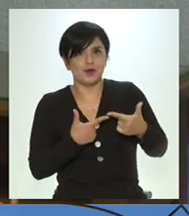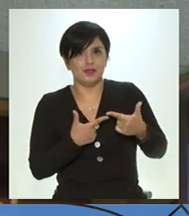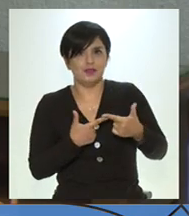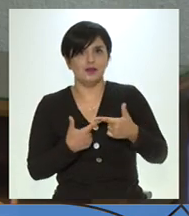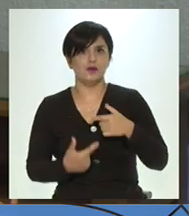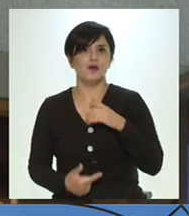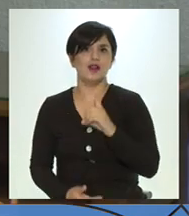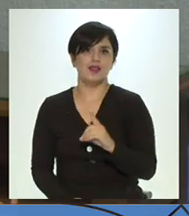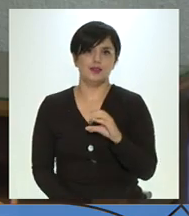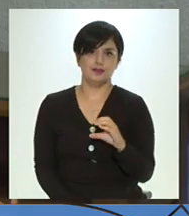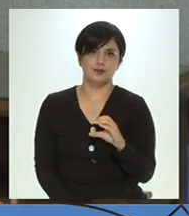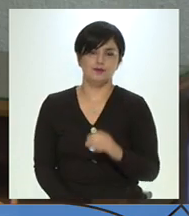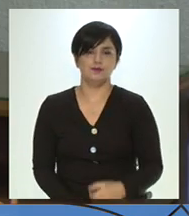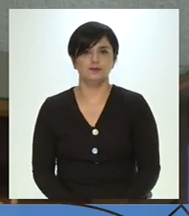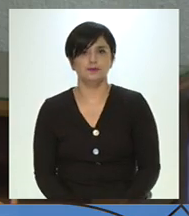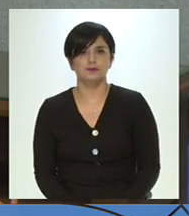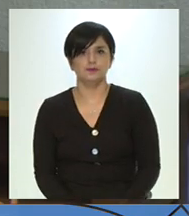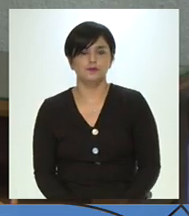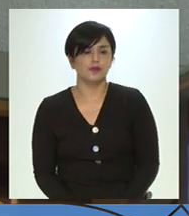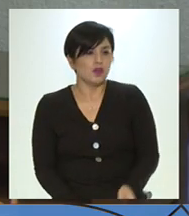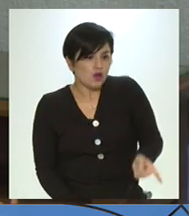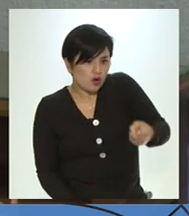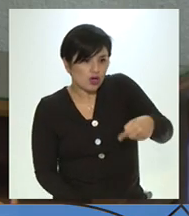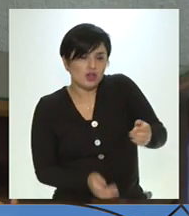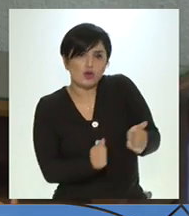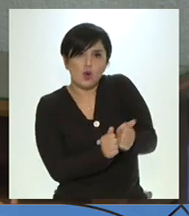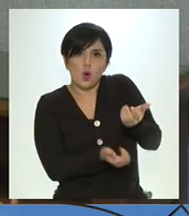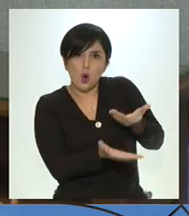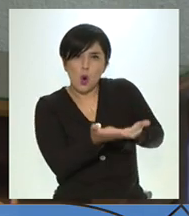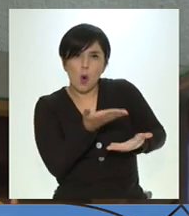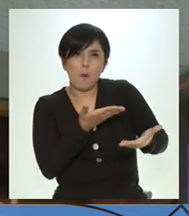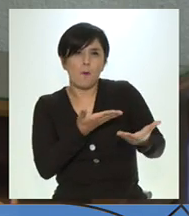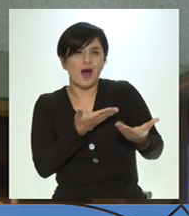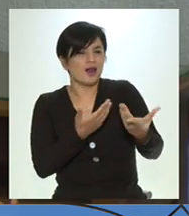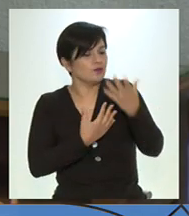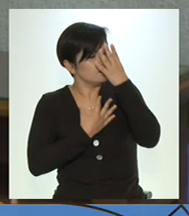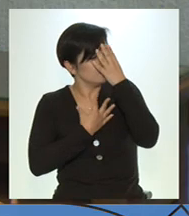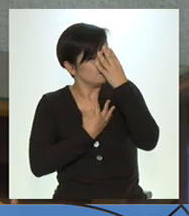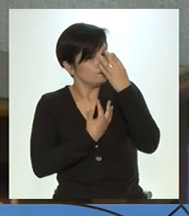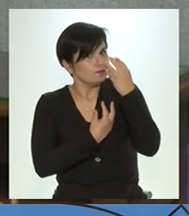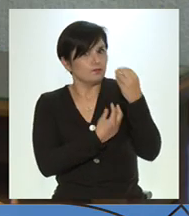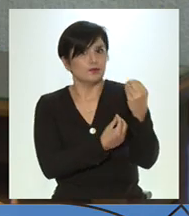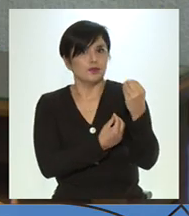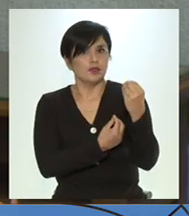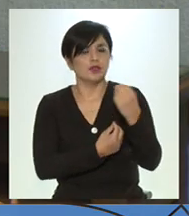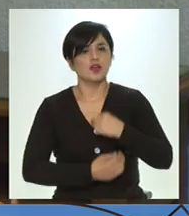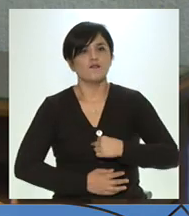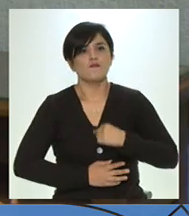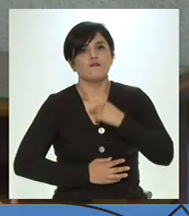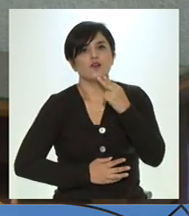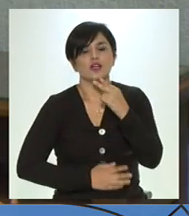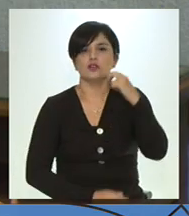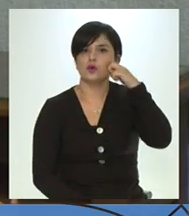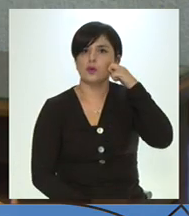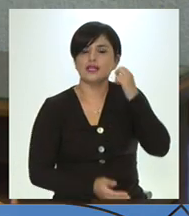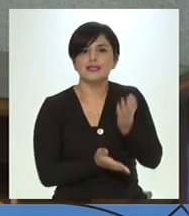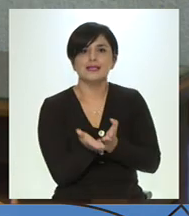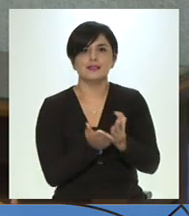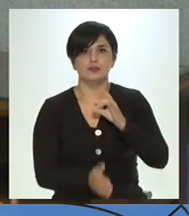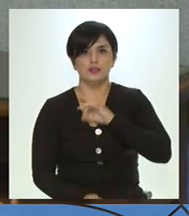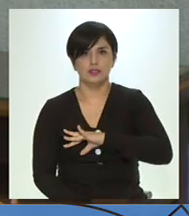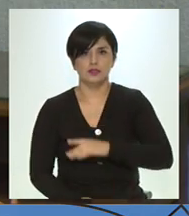cristiana con quienes comparto las fuentes de inspiración y la vocación humanista al servicio de